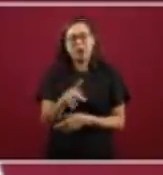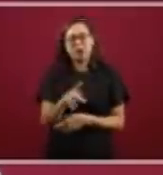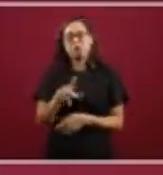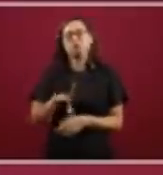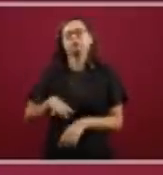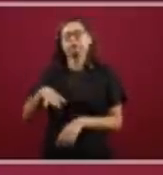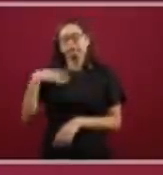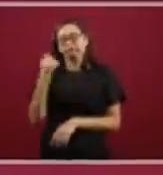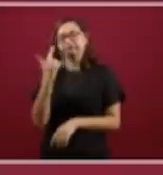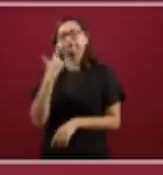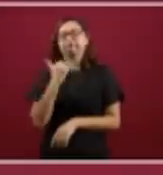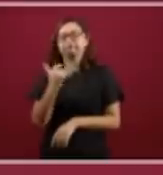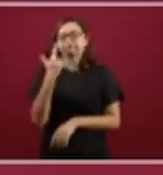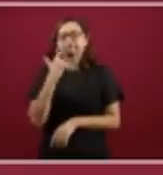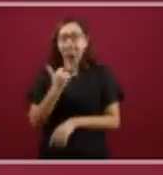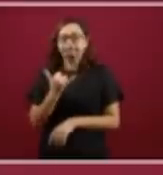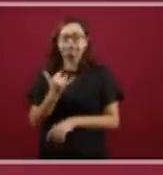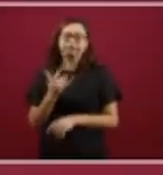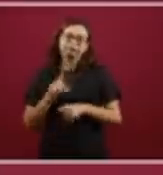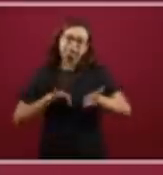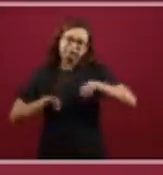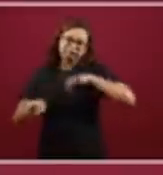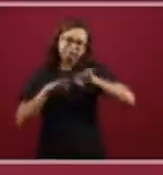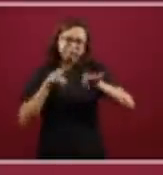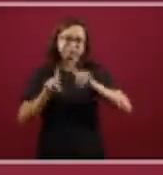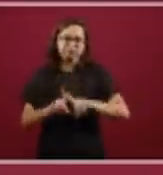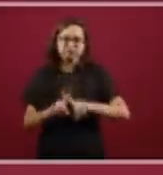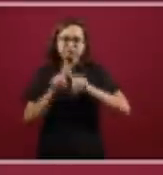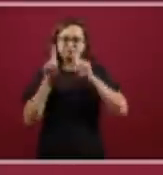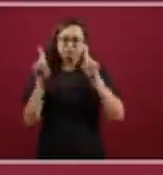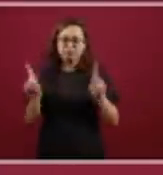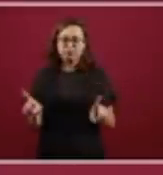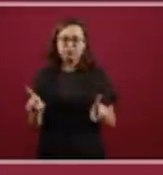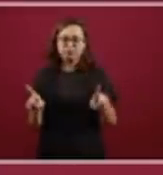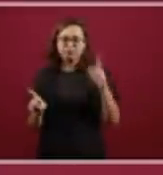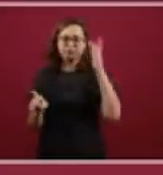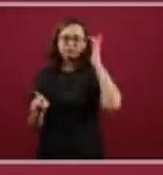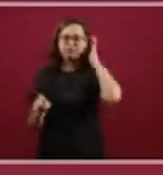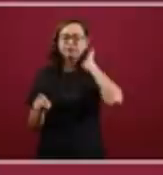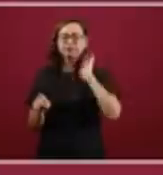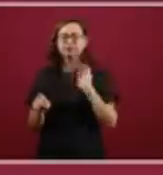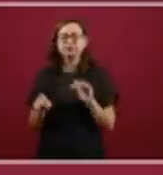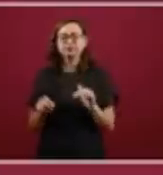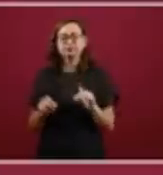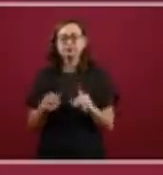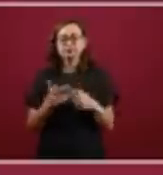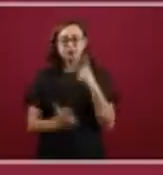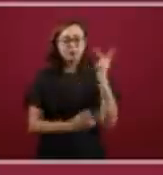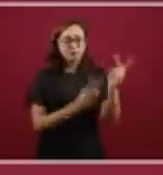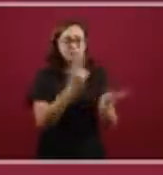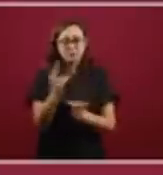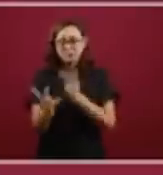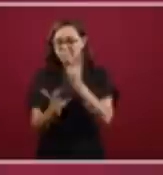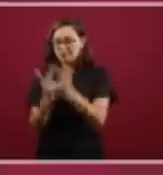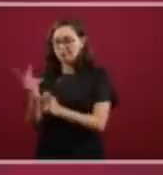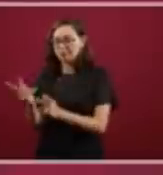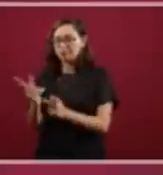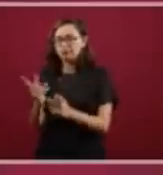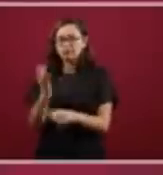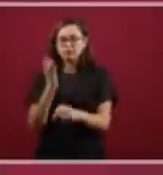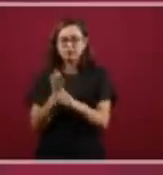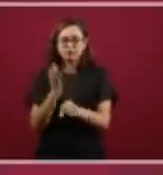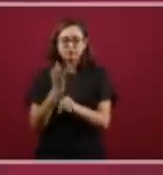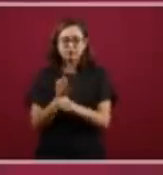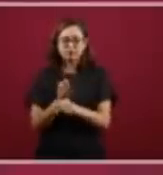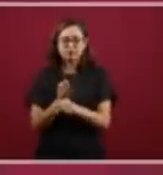territorial de hacerlo de una manera diferente. En el padrón del Censo del Bienestar, llega hasta este